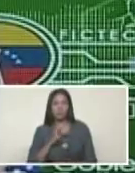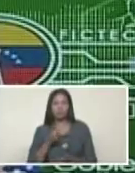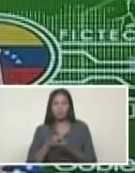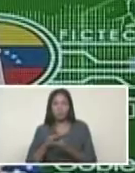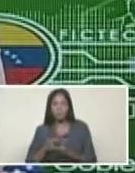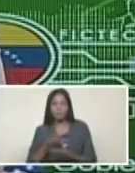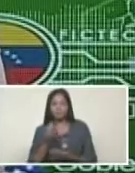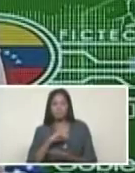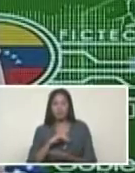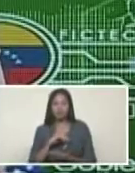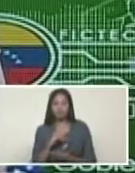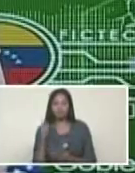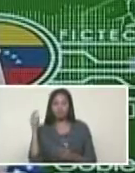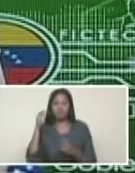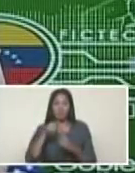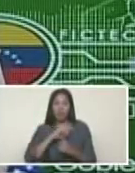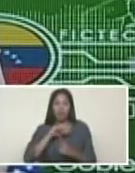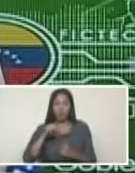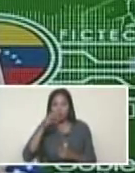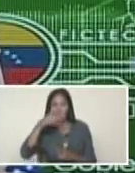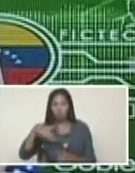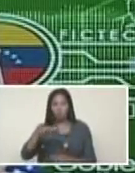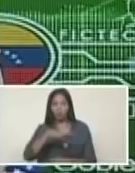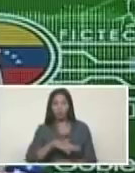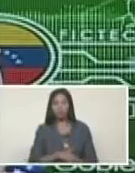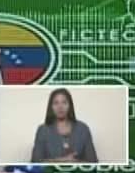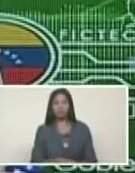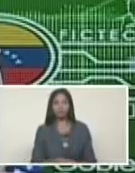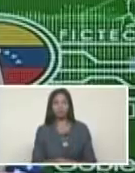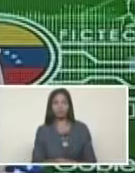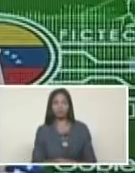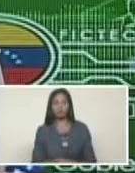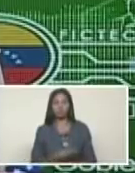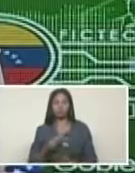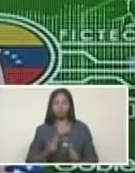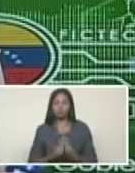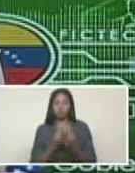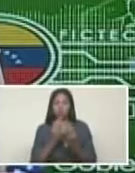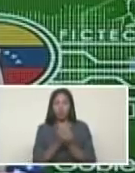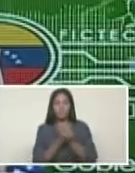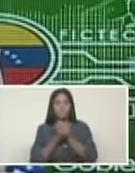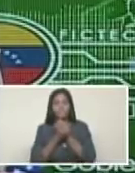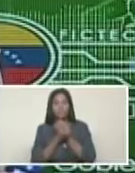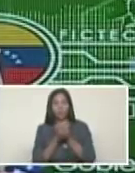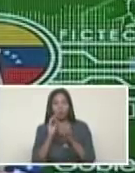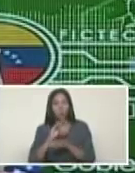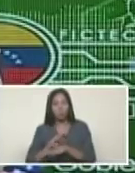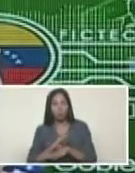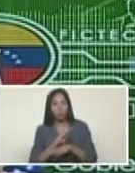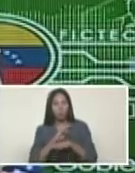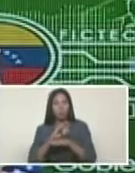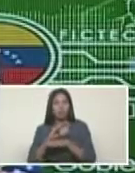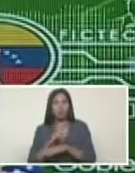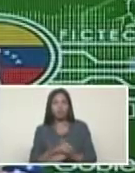complementarias, llegar a nuestro pueblo con amor, con protección.